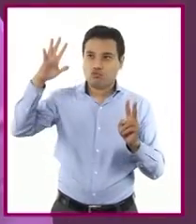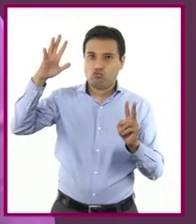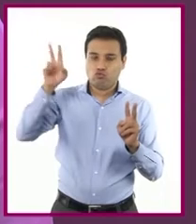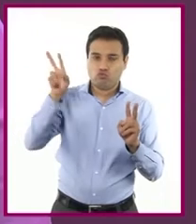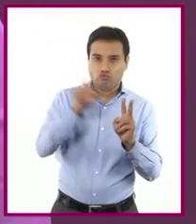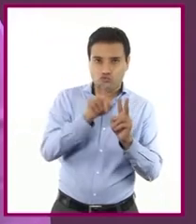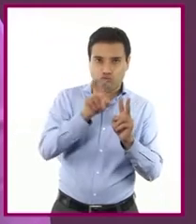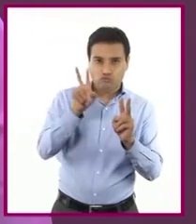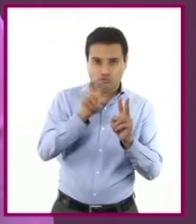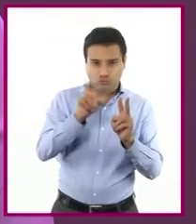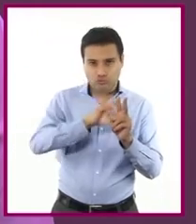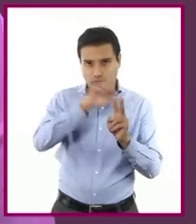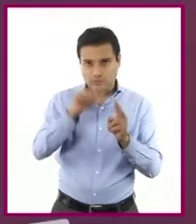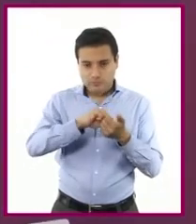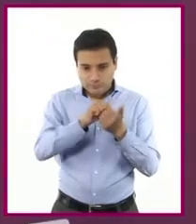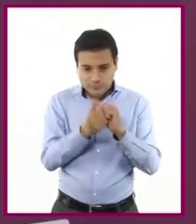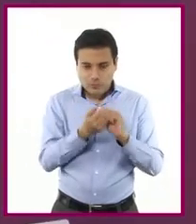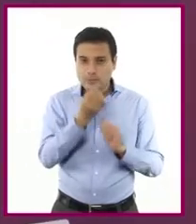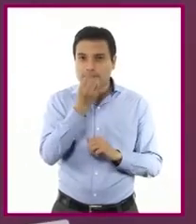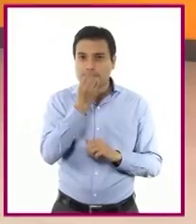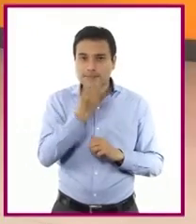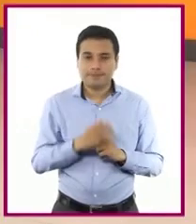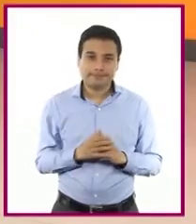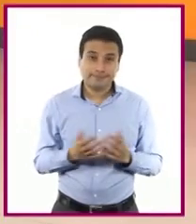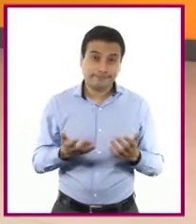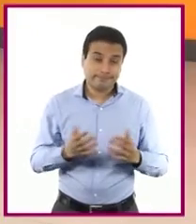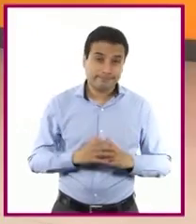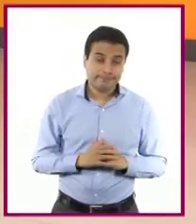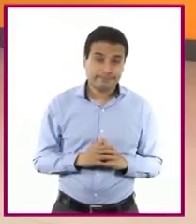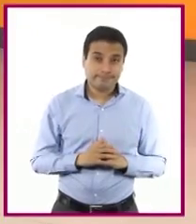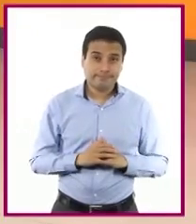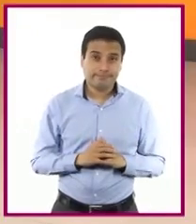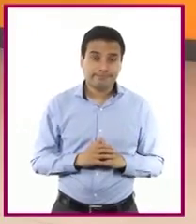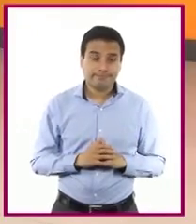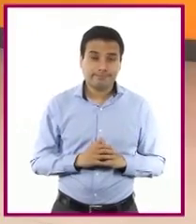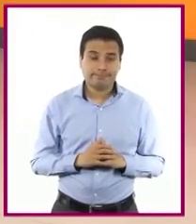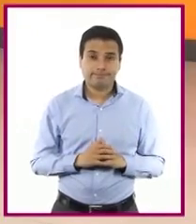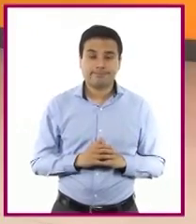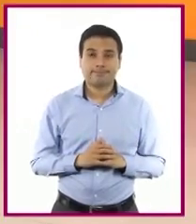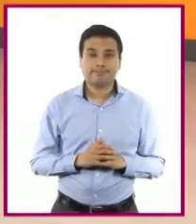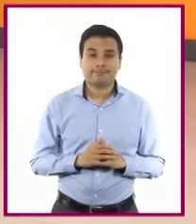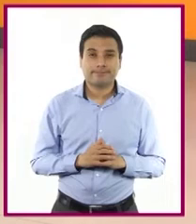esta pared que le da rigidez a los tejidos vegetales.